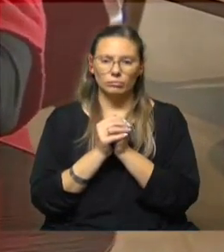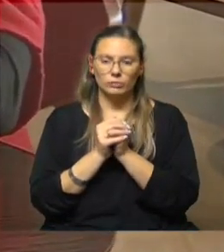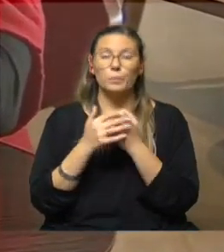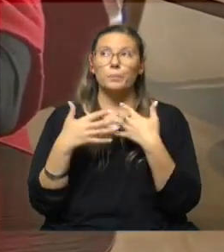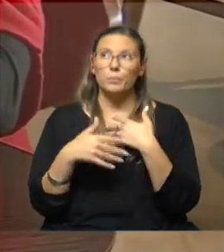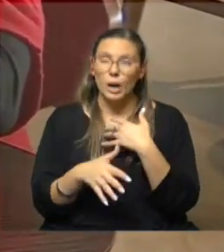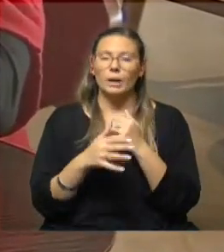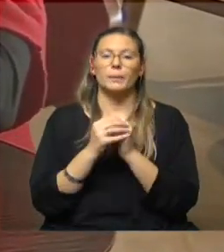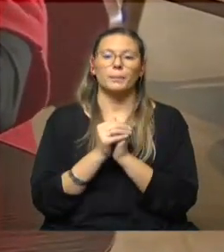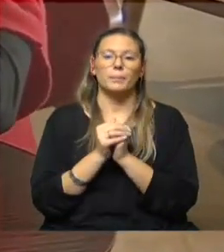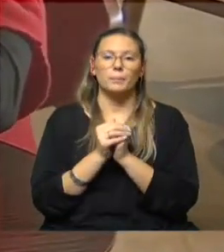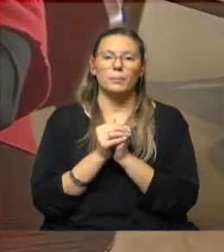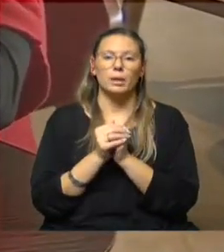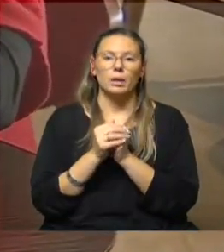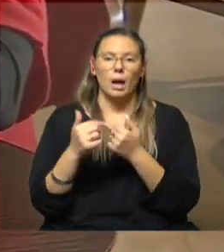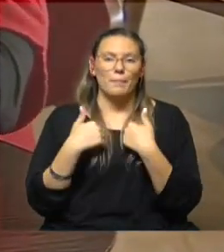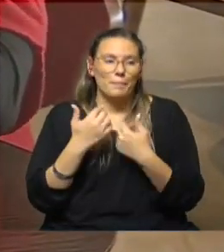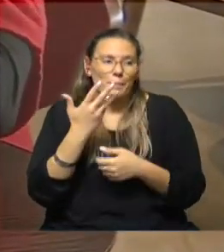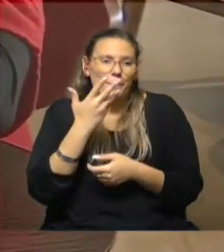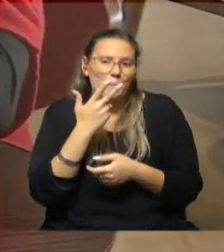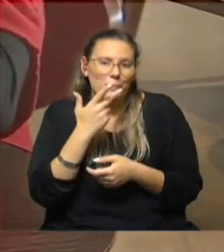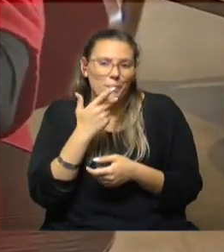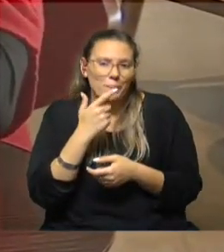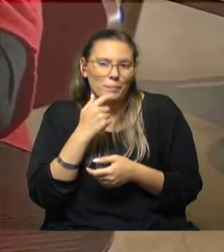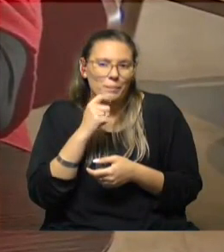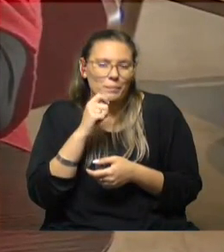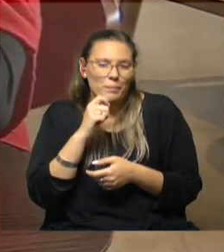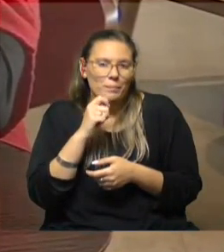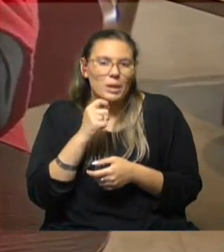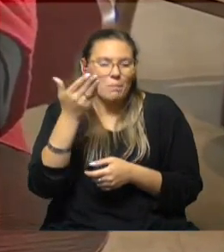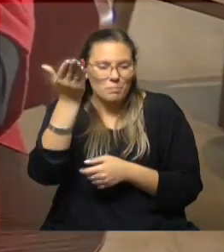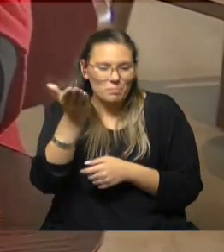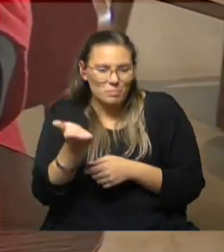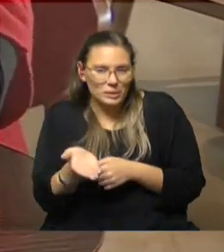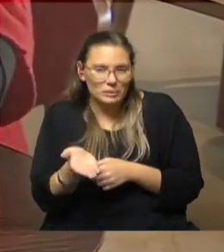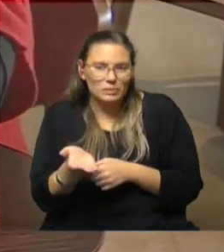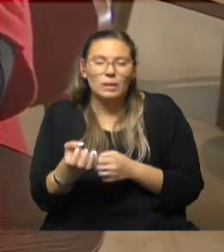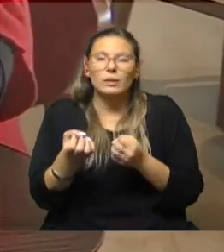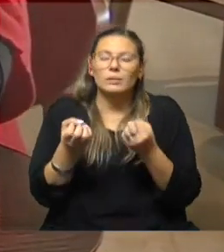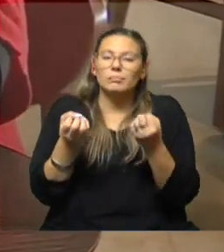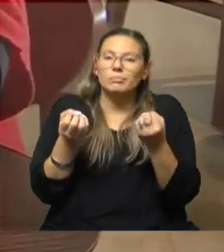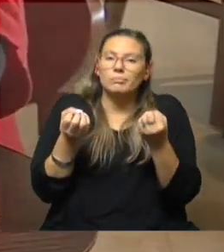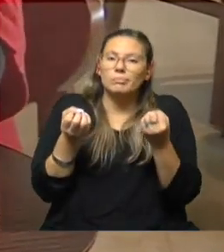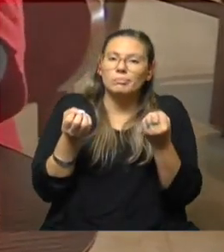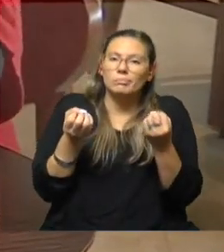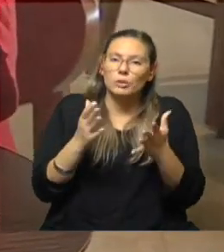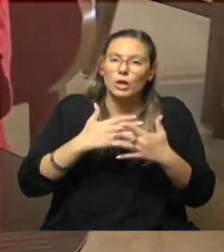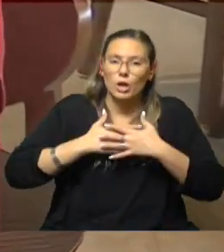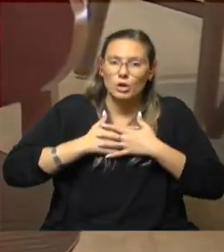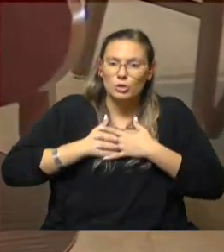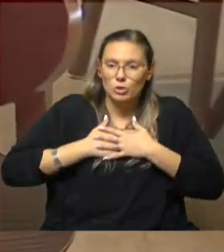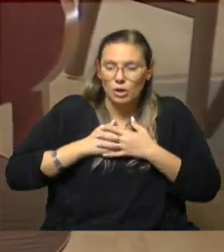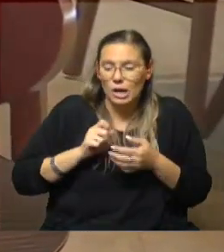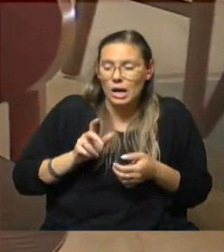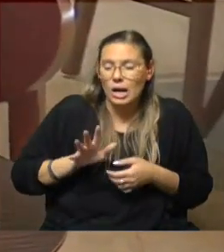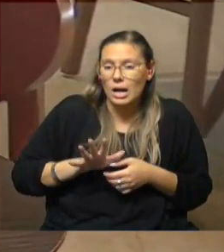Bueno, no, a mí me gusta el personaje porque por lo menos yo lo juego a ese nivel,